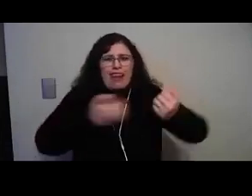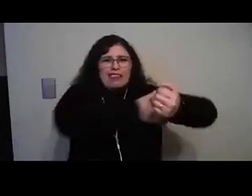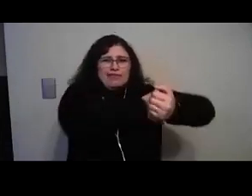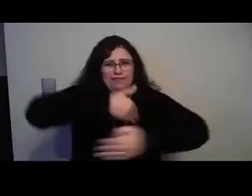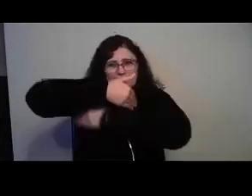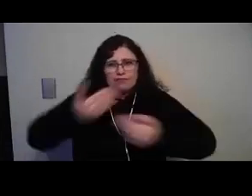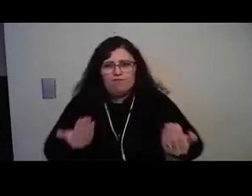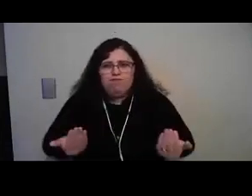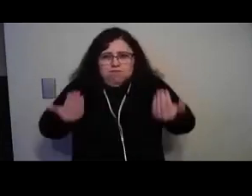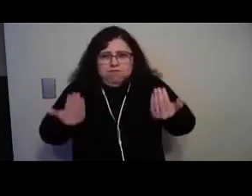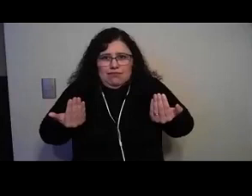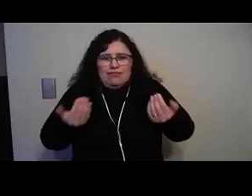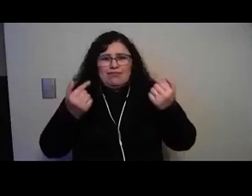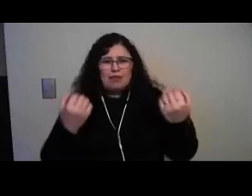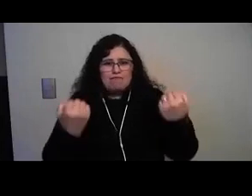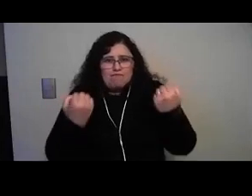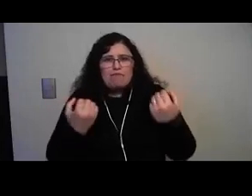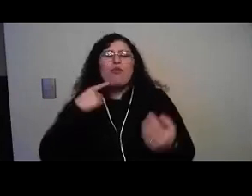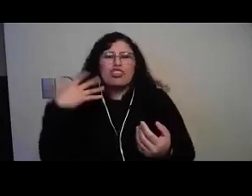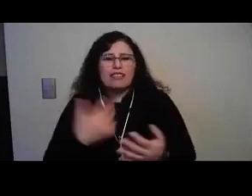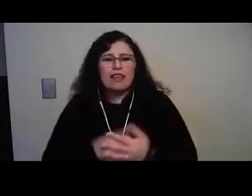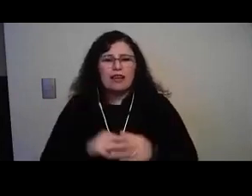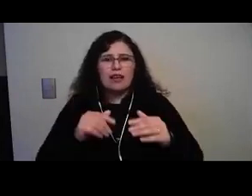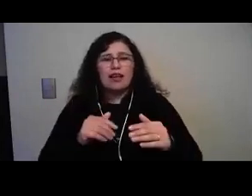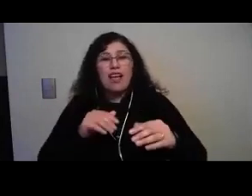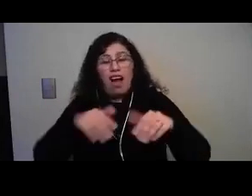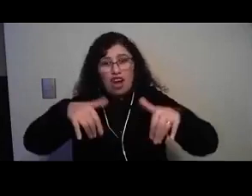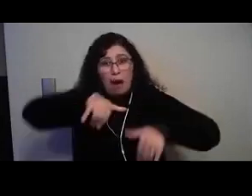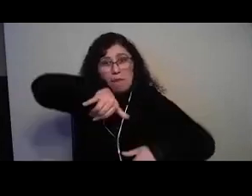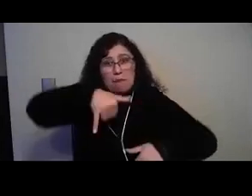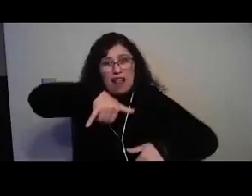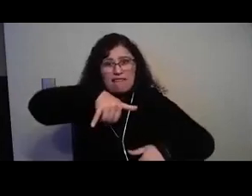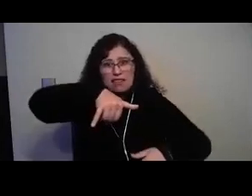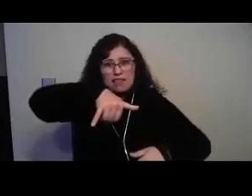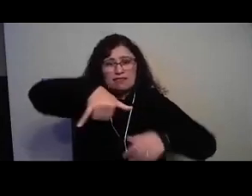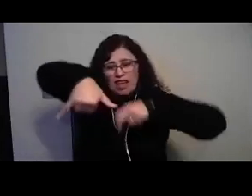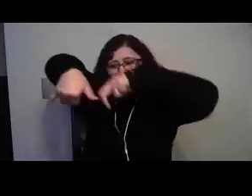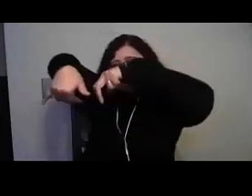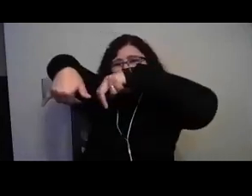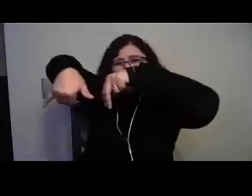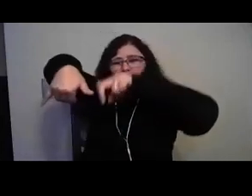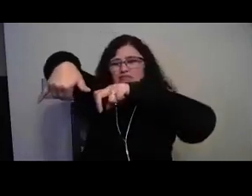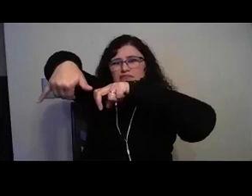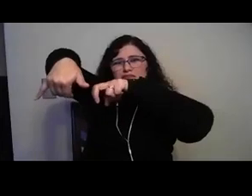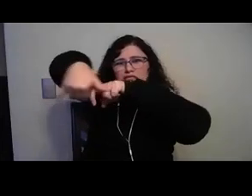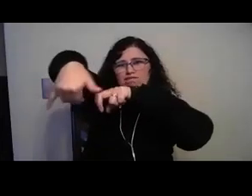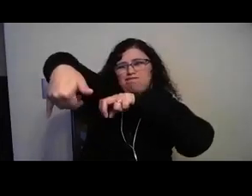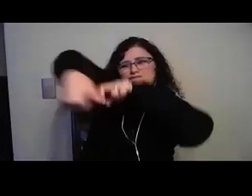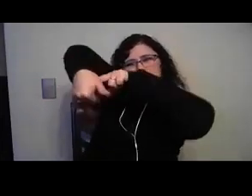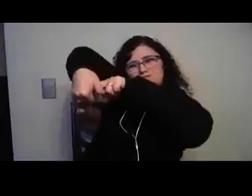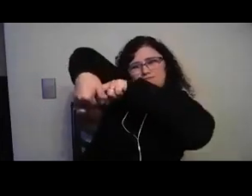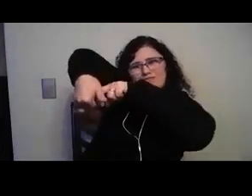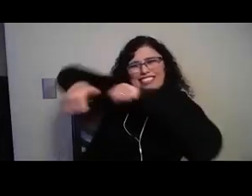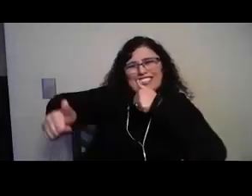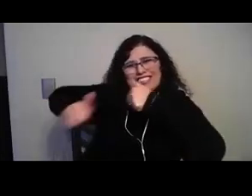levanta, ¿de acuerdo? Lo levanta y hace que la zona de la pelvis quede mucho más cercana al respaldo, ¿de acuerdo?